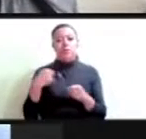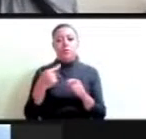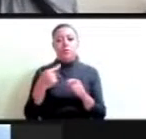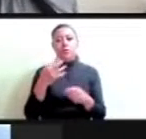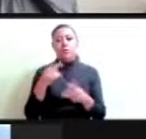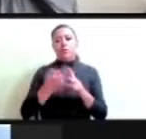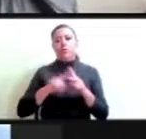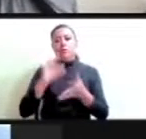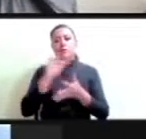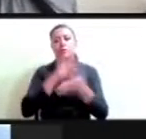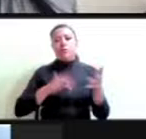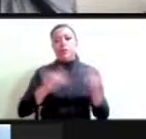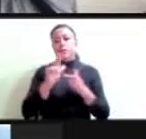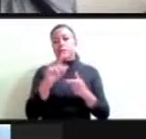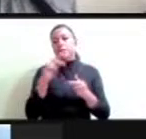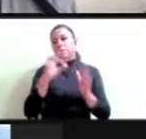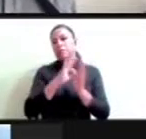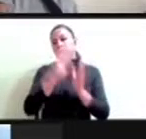acuerdo.